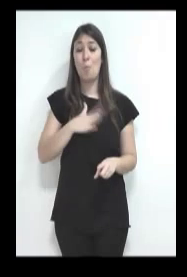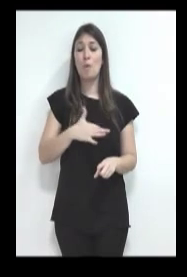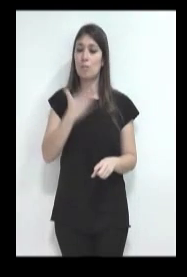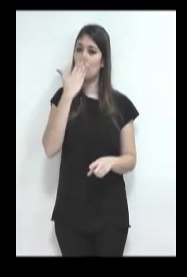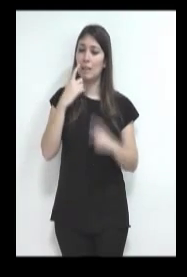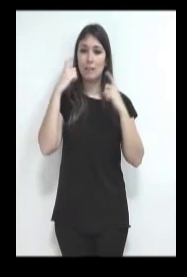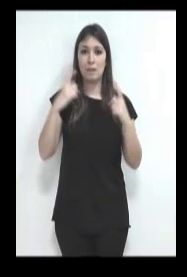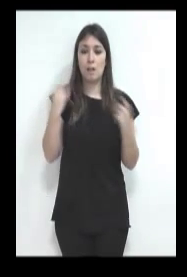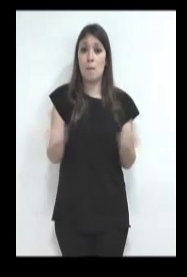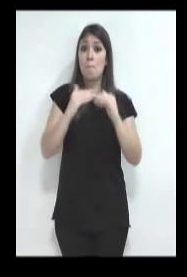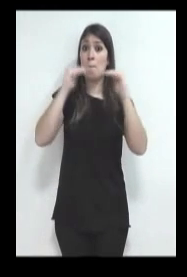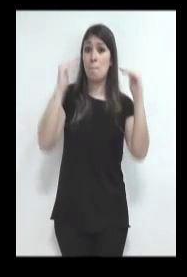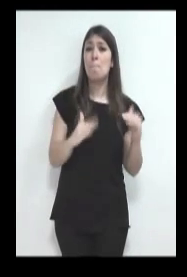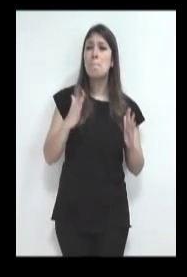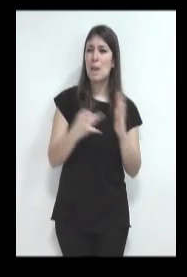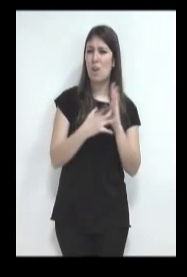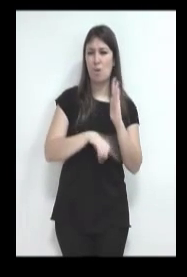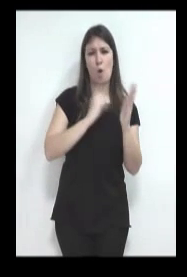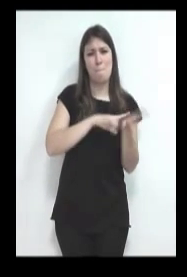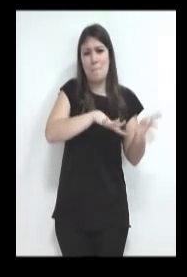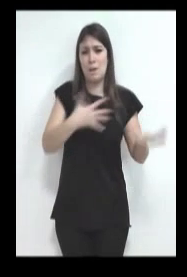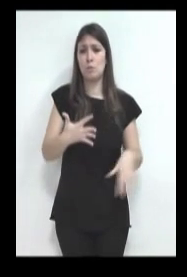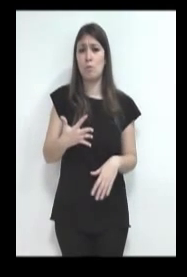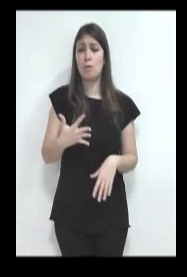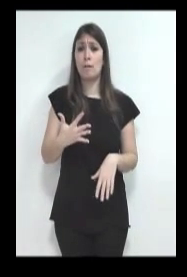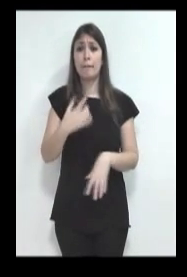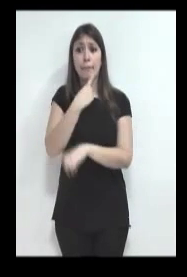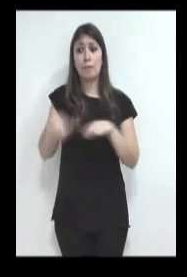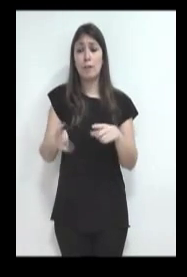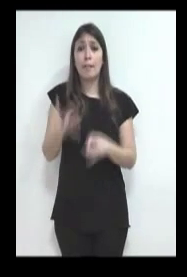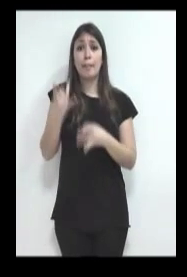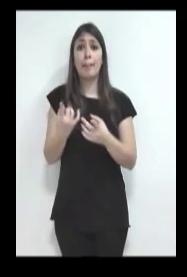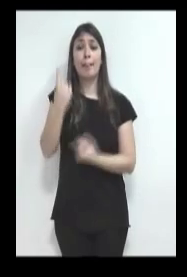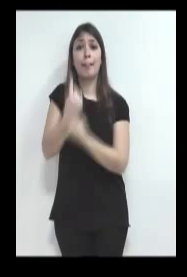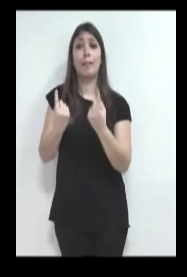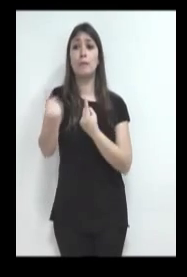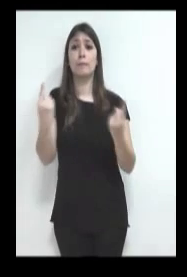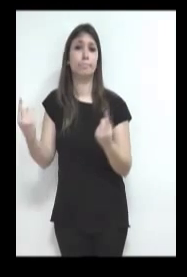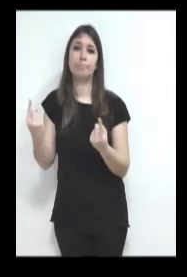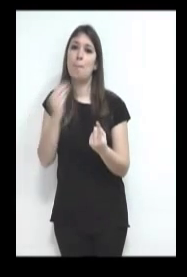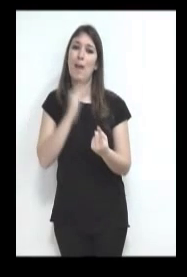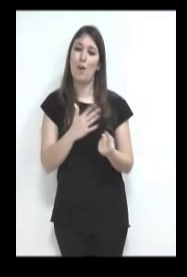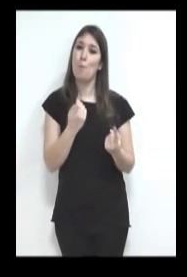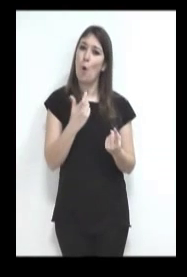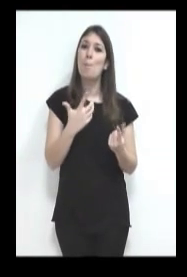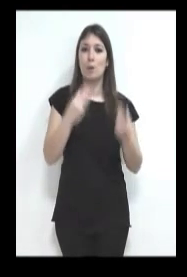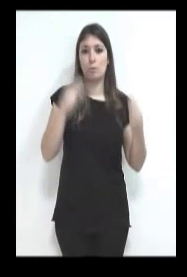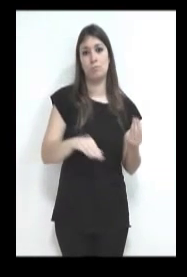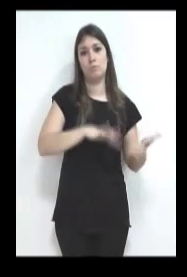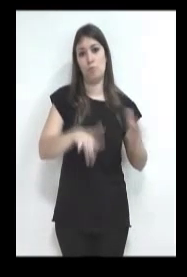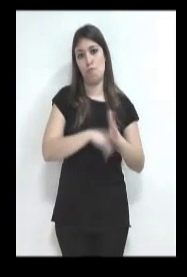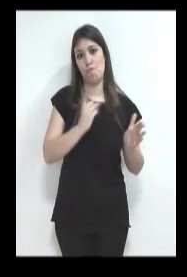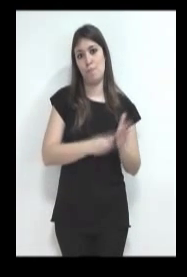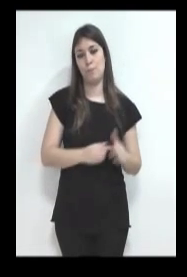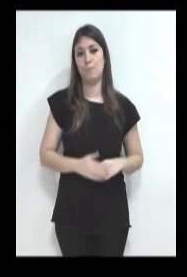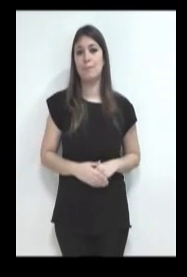actuaciones, menos acciones, pero completas, que hacer muchas actuaciones parciales de pequeño tamaño. El Saturnino,